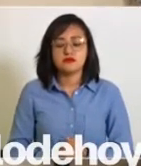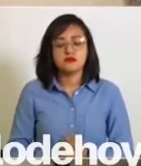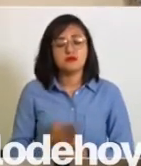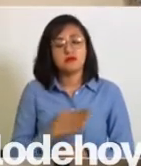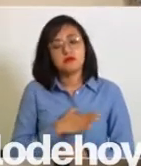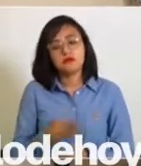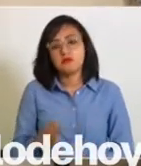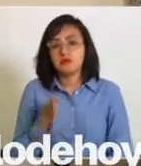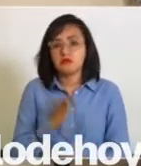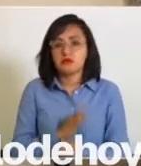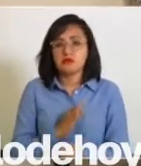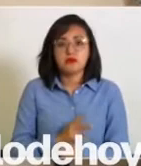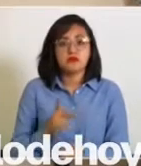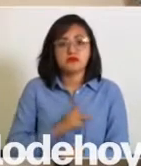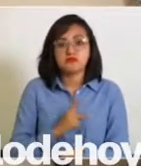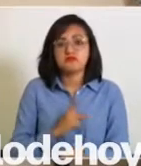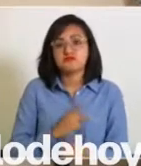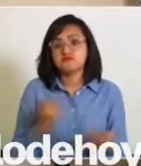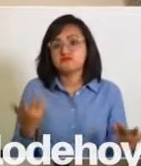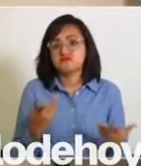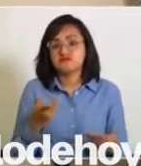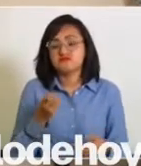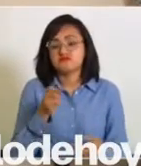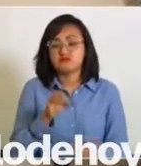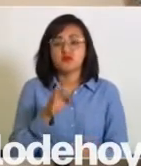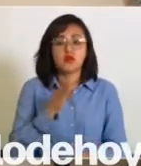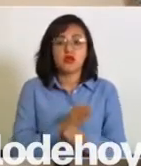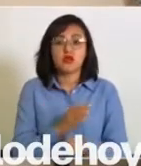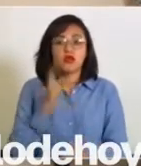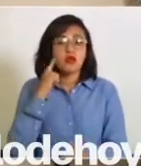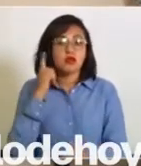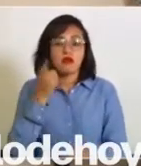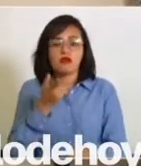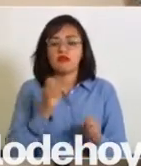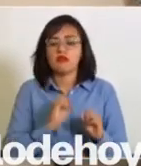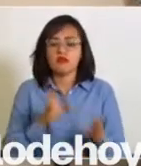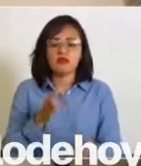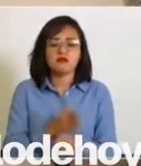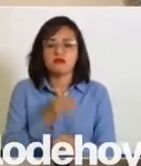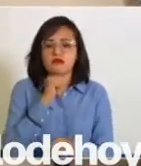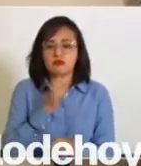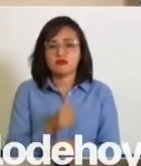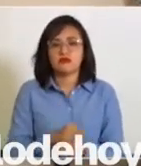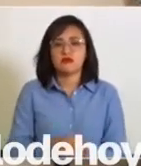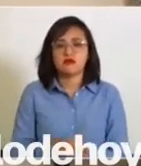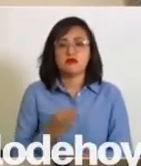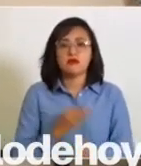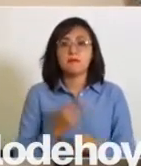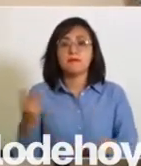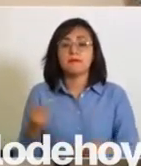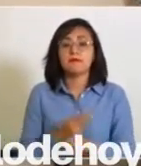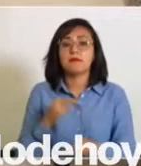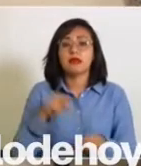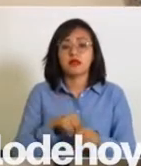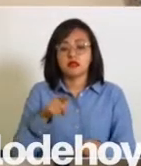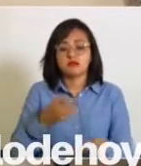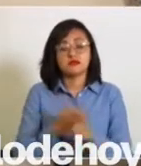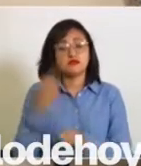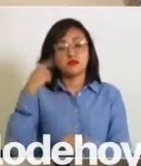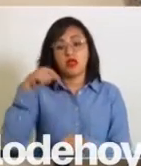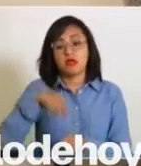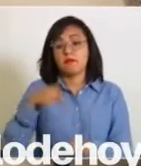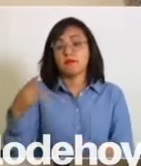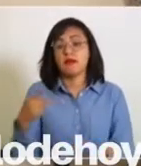bueno ese es nuestro papel no vamos a dejar que esto se quede sin sanción son hechos que ocurrieron en el estado de